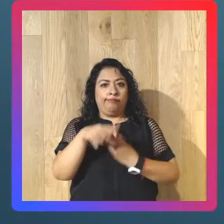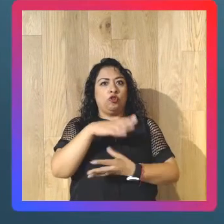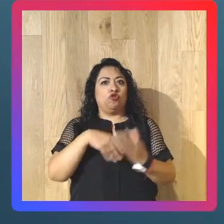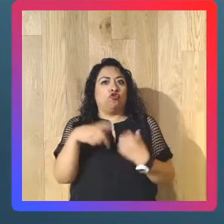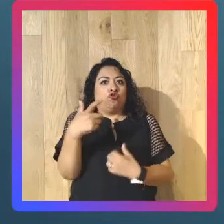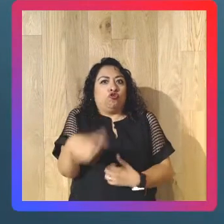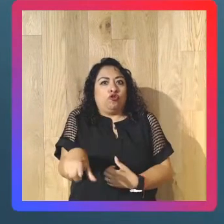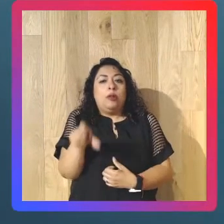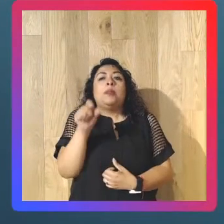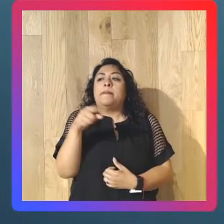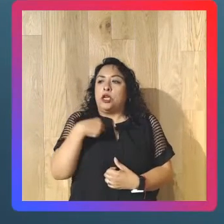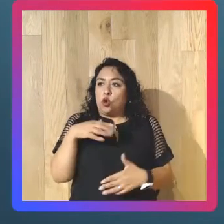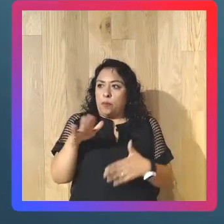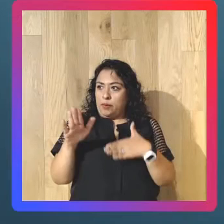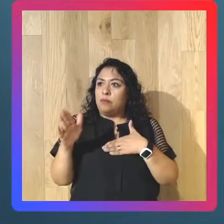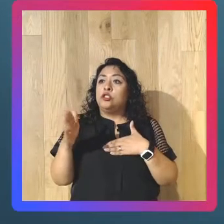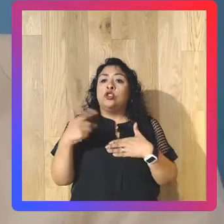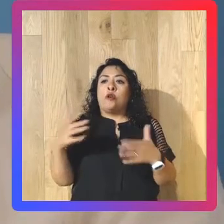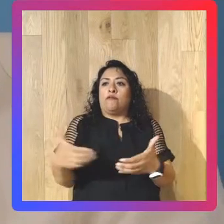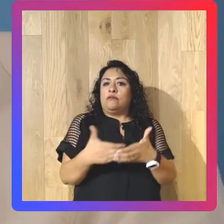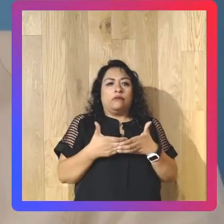pero también el gran compromiso de compartirla.